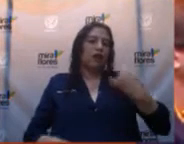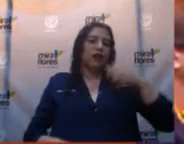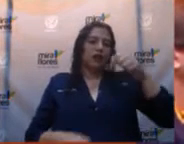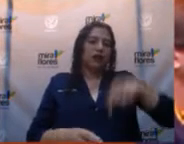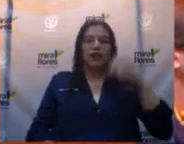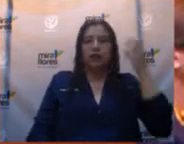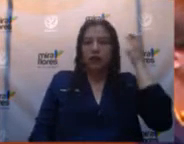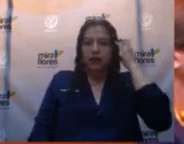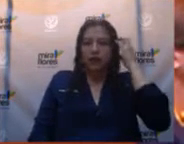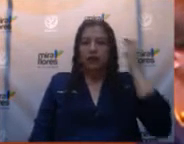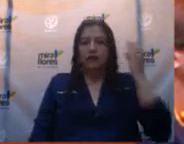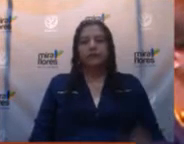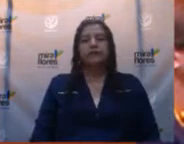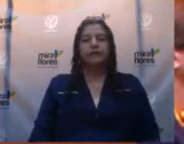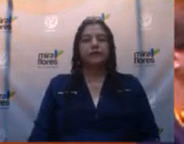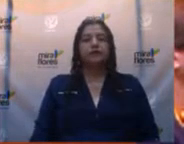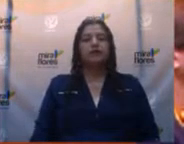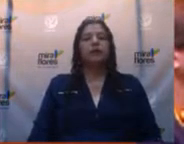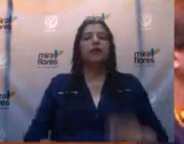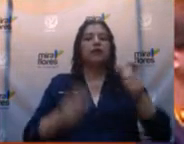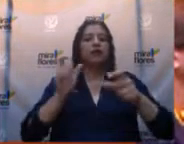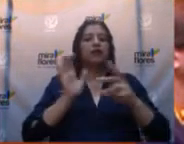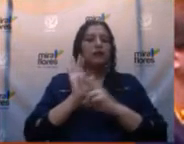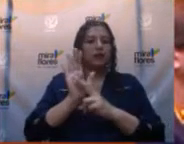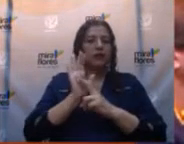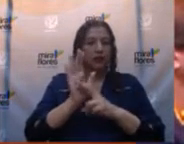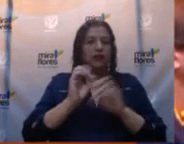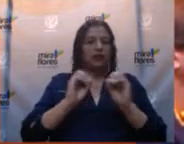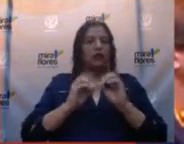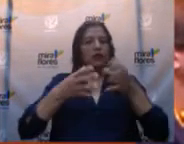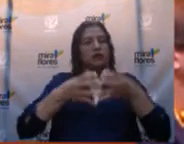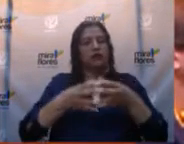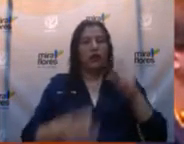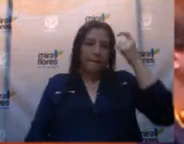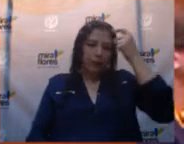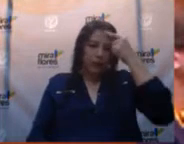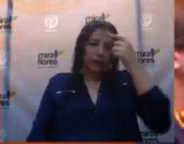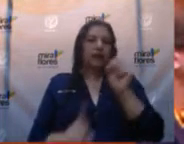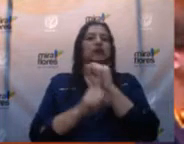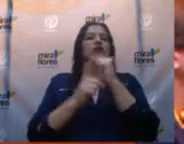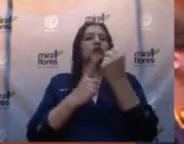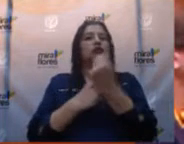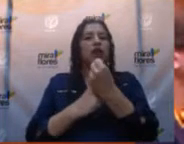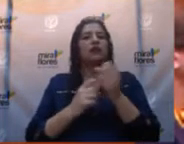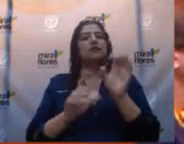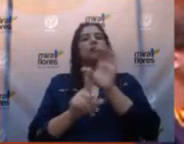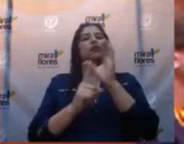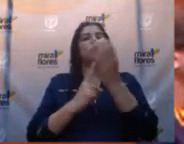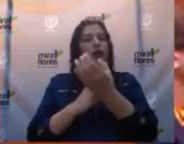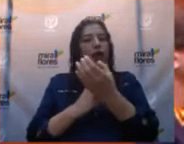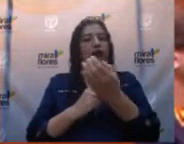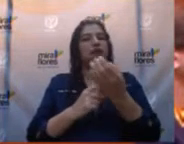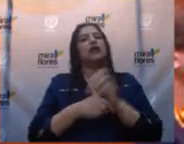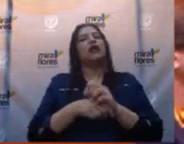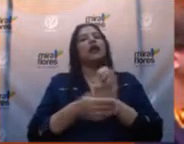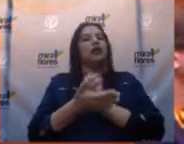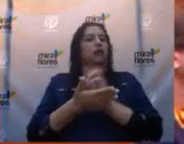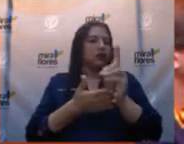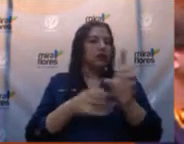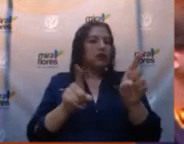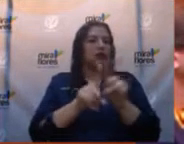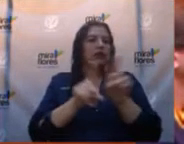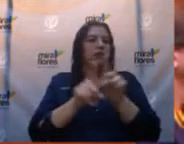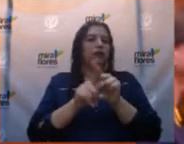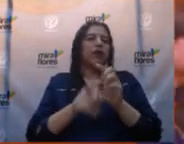Miraflores, señores representantes de instituciones políticas, sociales, culturales, educativas y